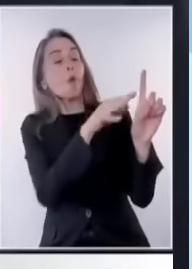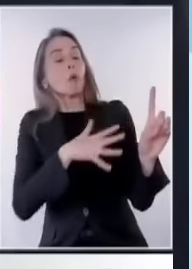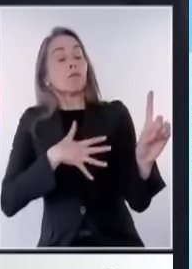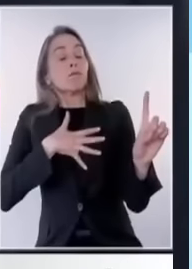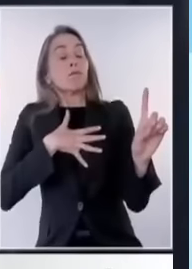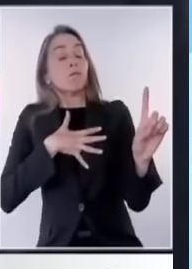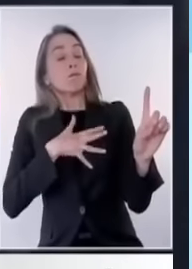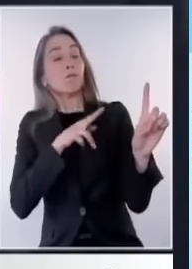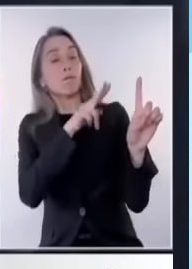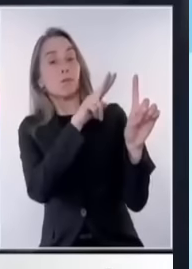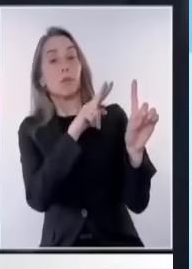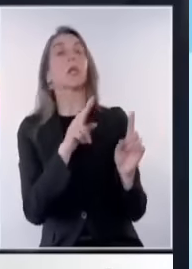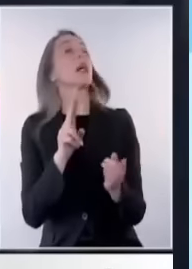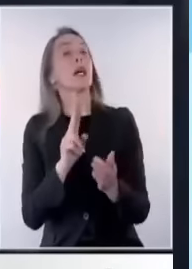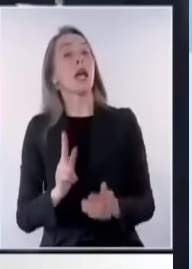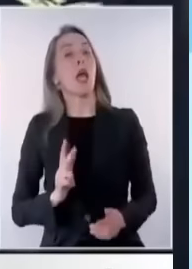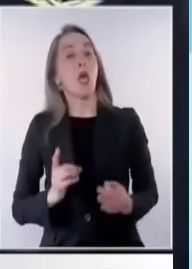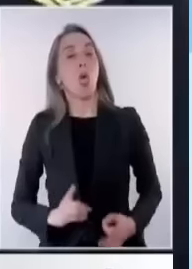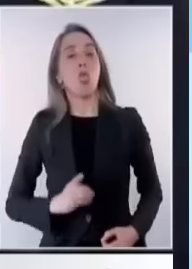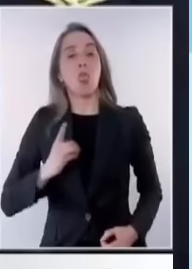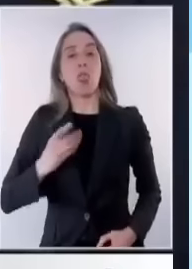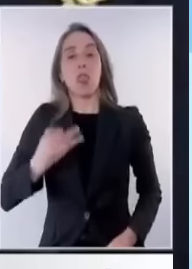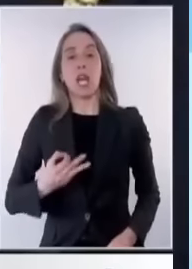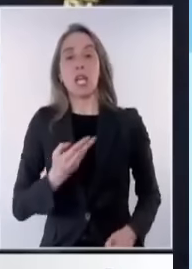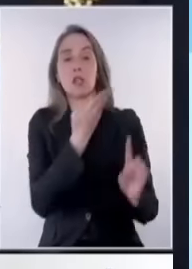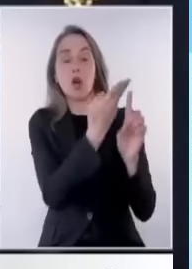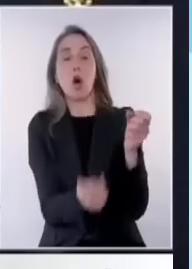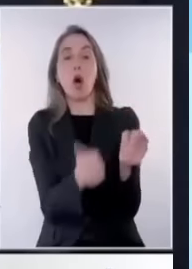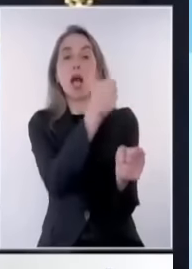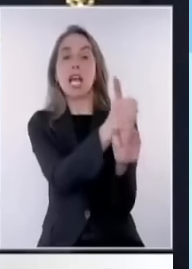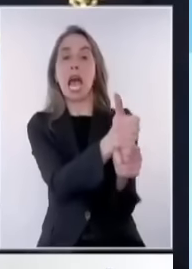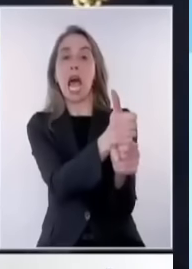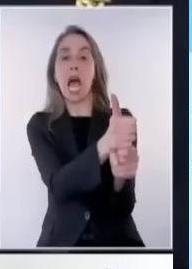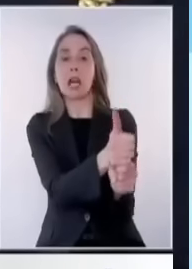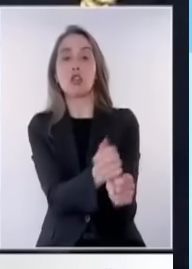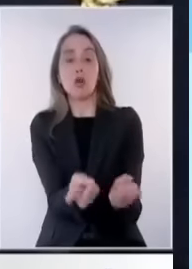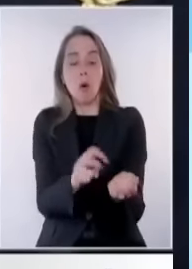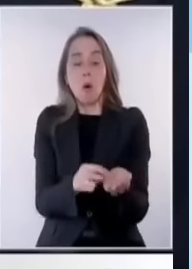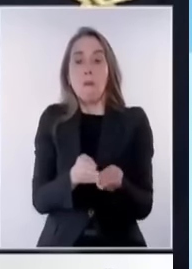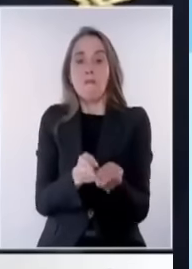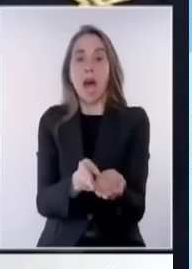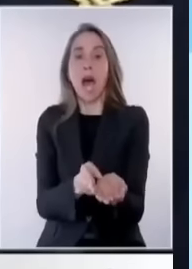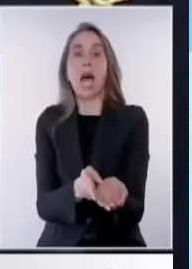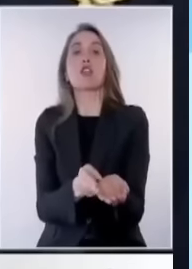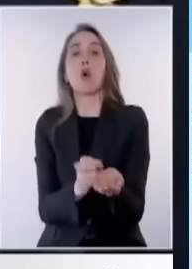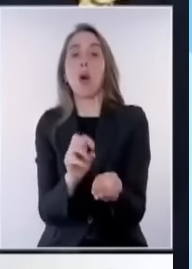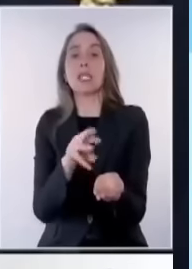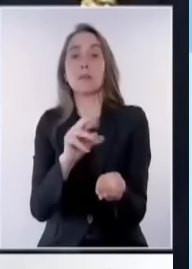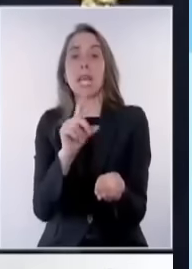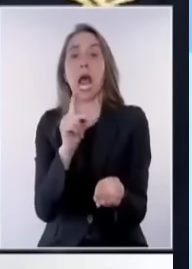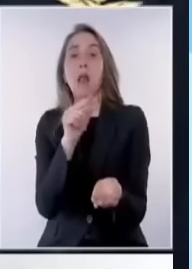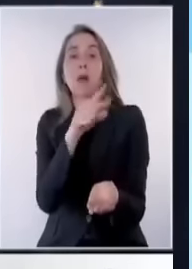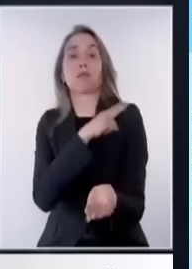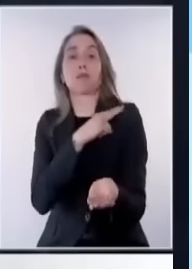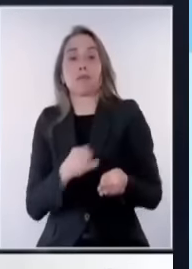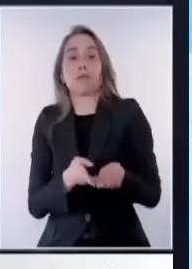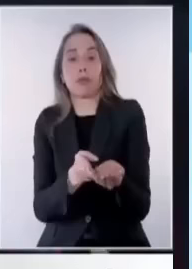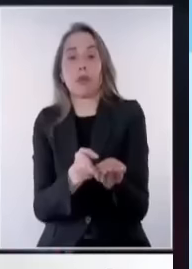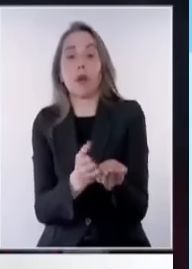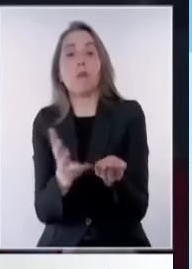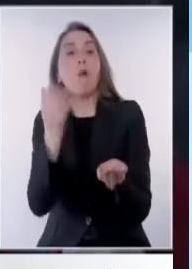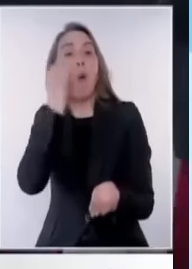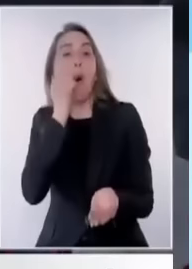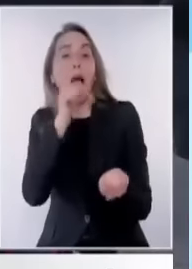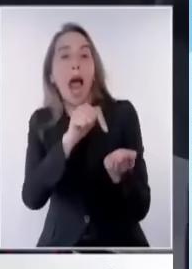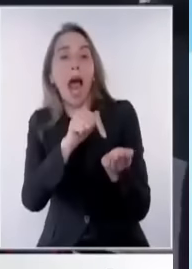Y la dignidad con la que ejerce su cargo en un barco que, como la Esmeralda, que hoy día le tenemos